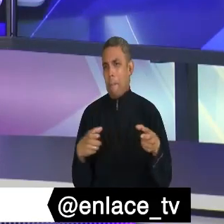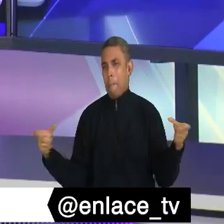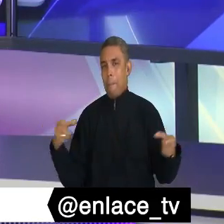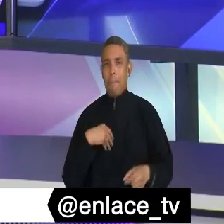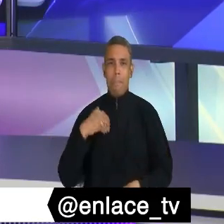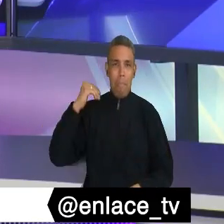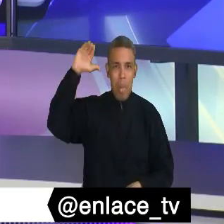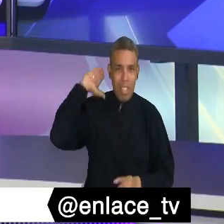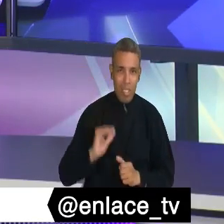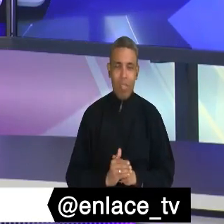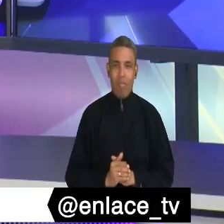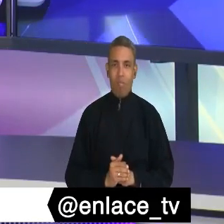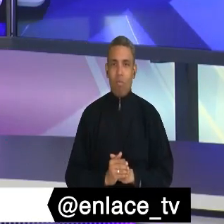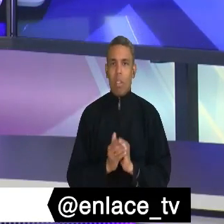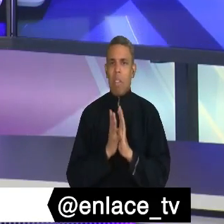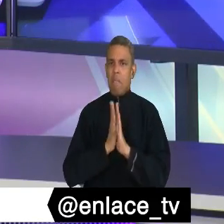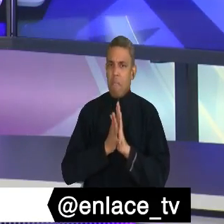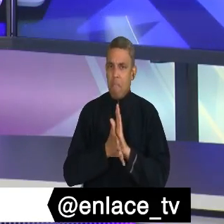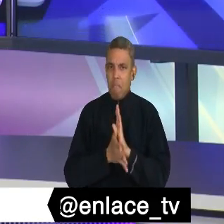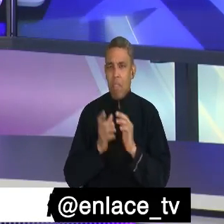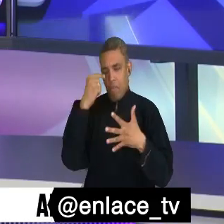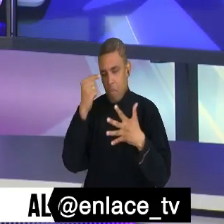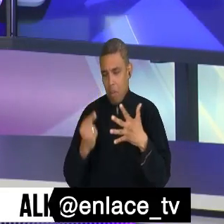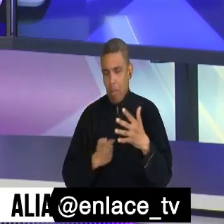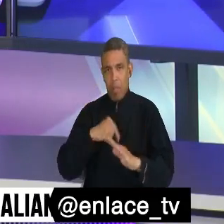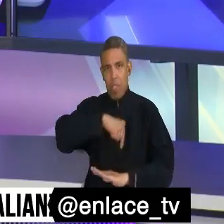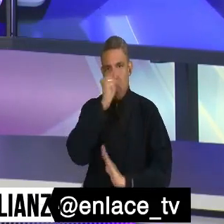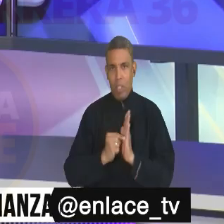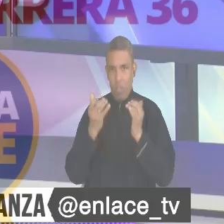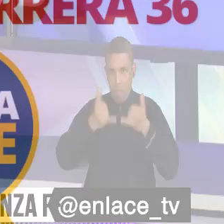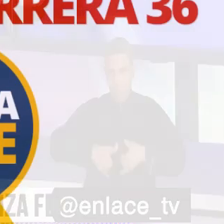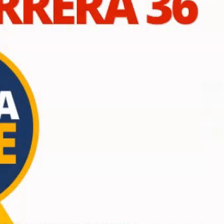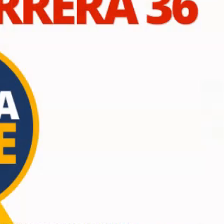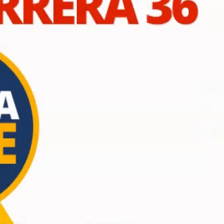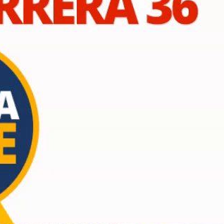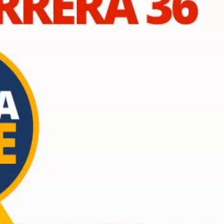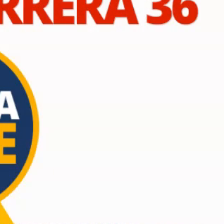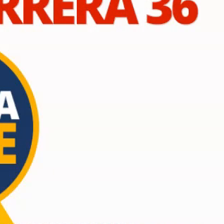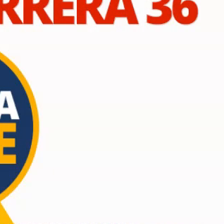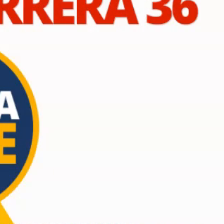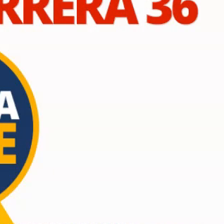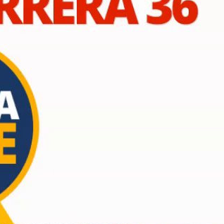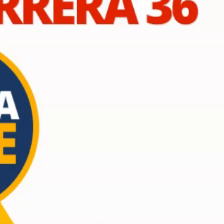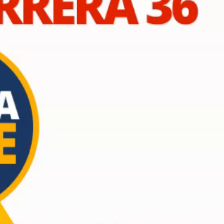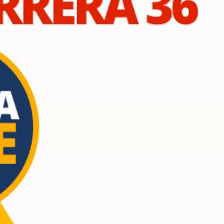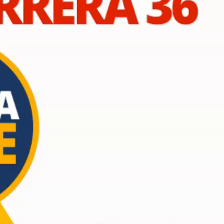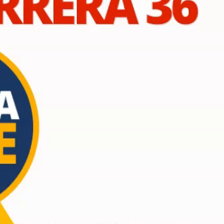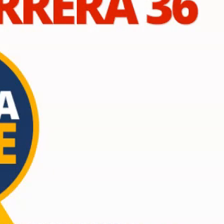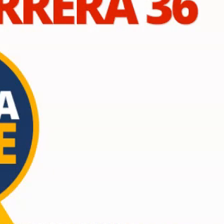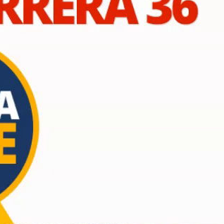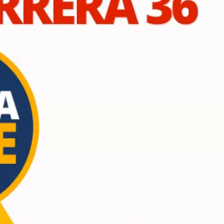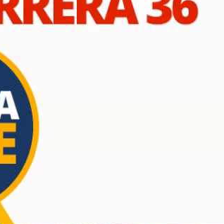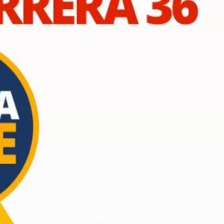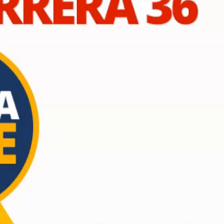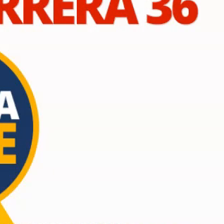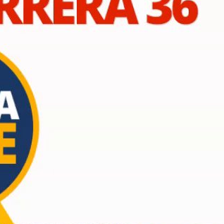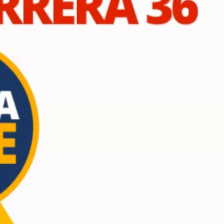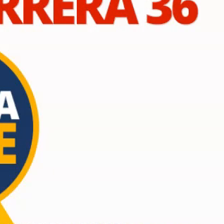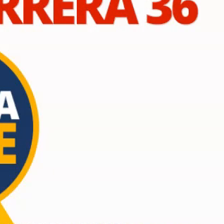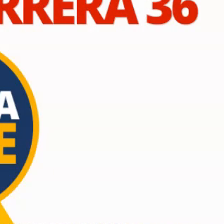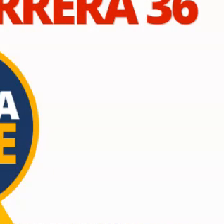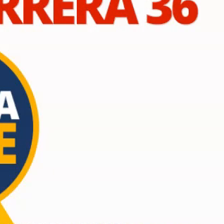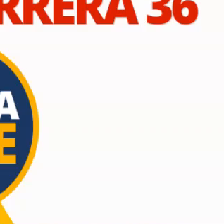Hasta aquí la información más importante de Barranca Bermeja y la región. Antes de despedirnos, les recuerdo, Materiales Eléctricos, Electrofer, ilumina tu vida. Ahora también